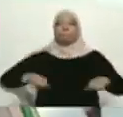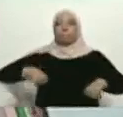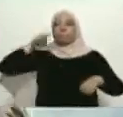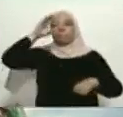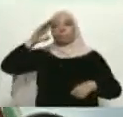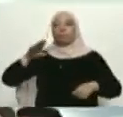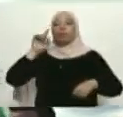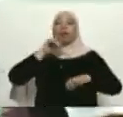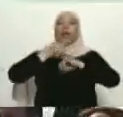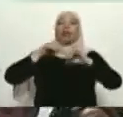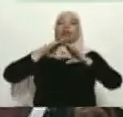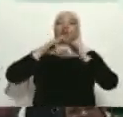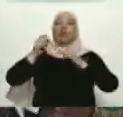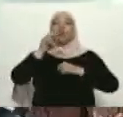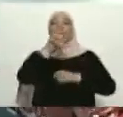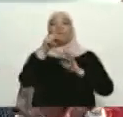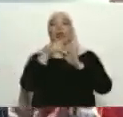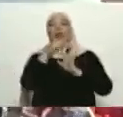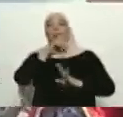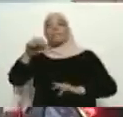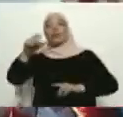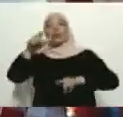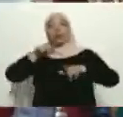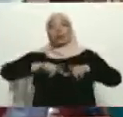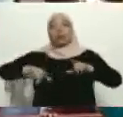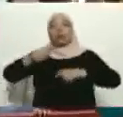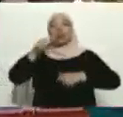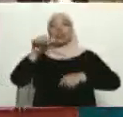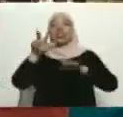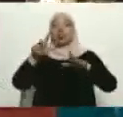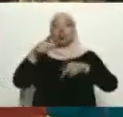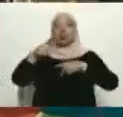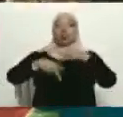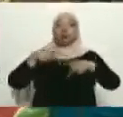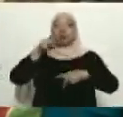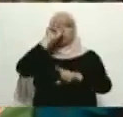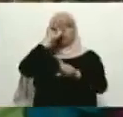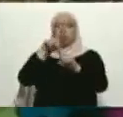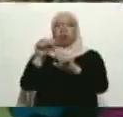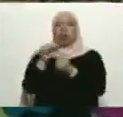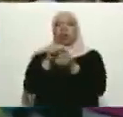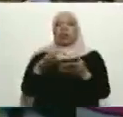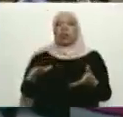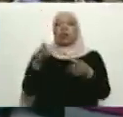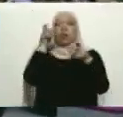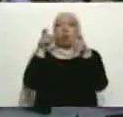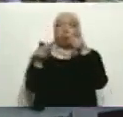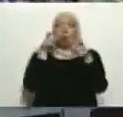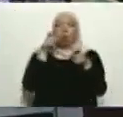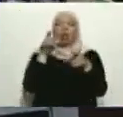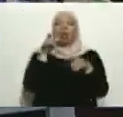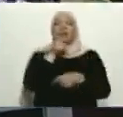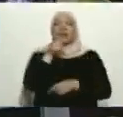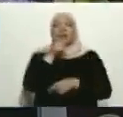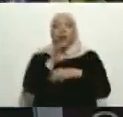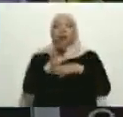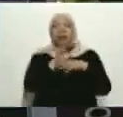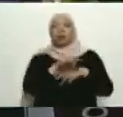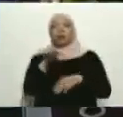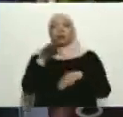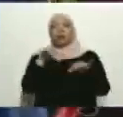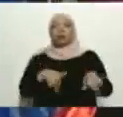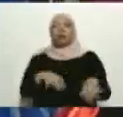tres mil puntos de control en las 18 troncales del país con el objetivo de garantizar la seguridad de quienes se desplazaron